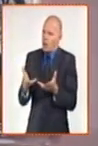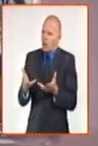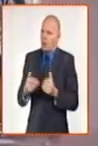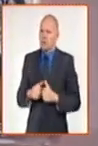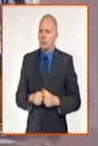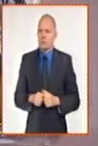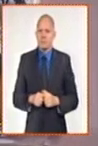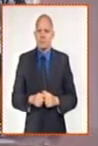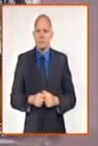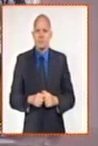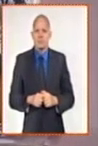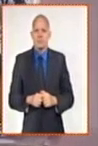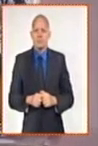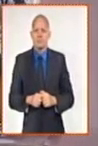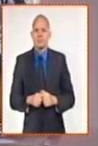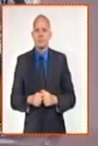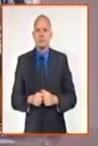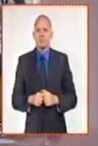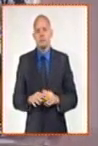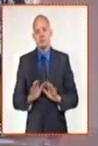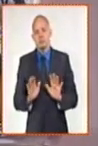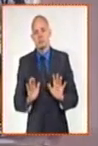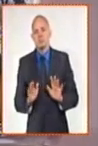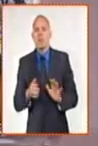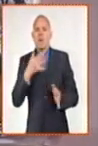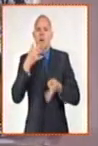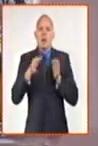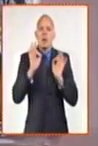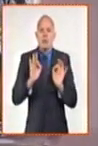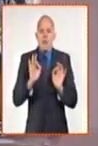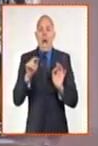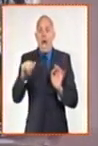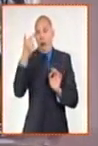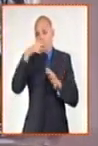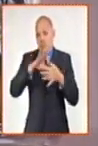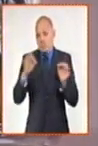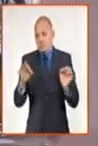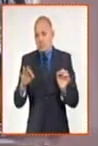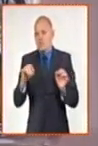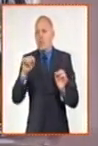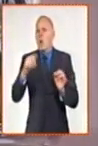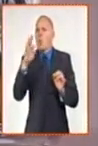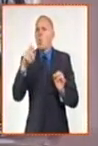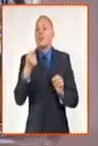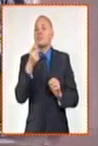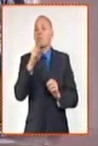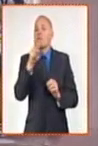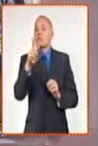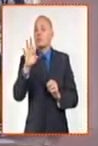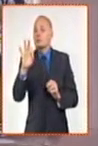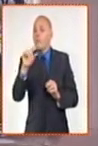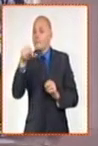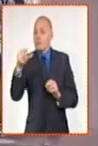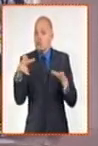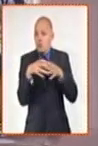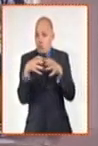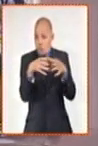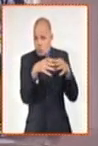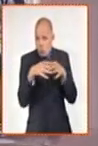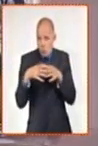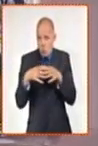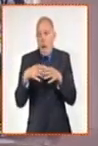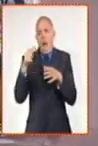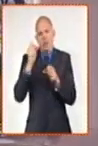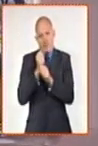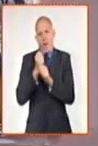más bajo, los que están por debajo del 60%. Y esa es la condición que tiene la provincia de Artemisa. Tenemos 128 brigadas trabajando en